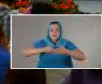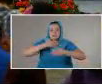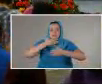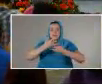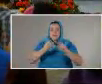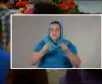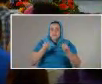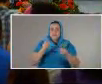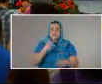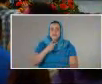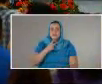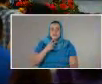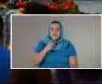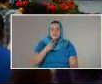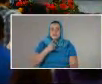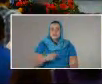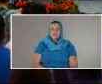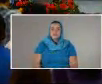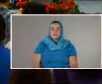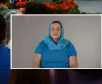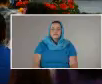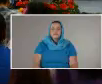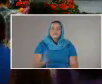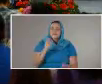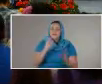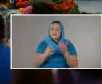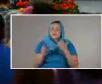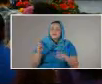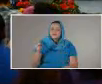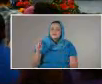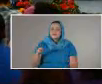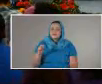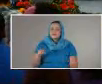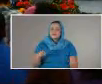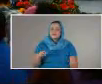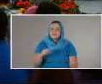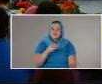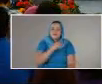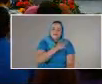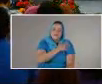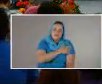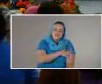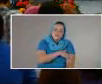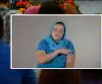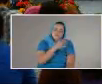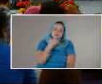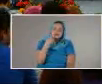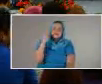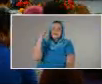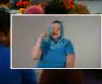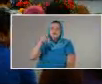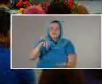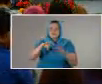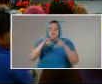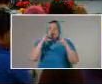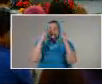violencia. ¿No será que necesitamos el consuelo del Señor en esta